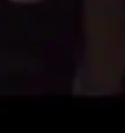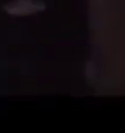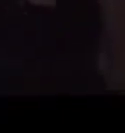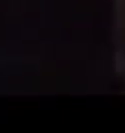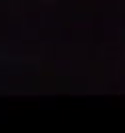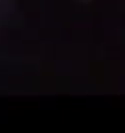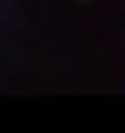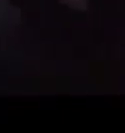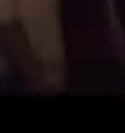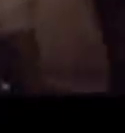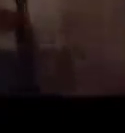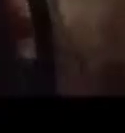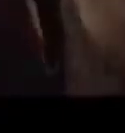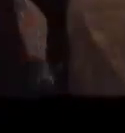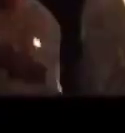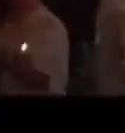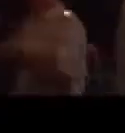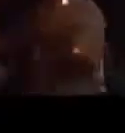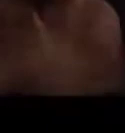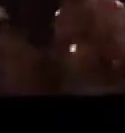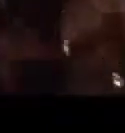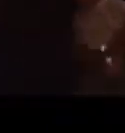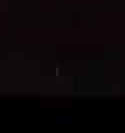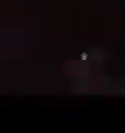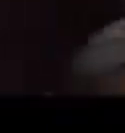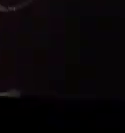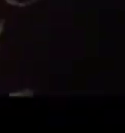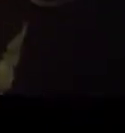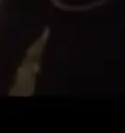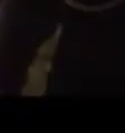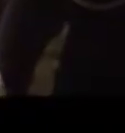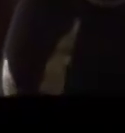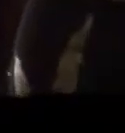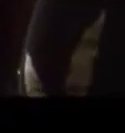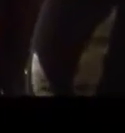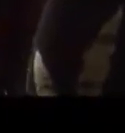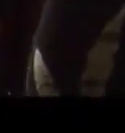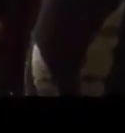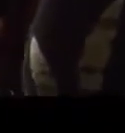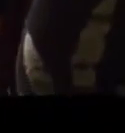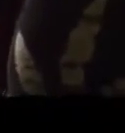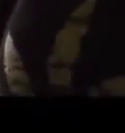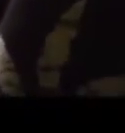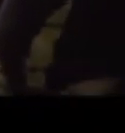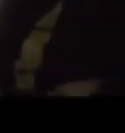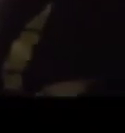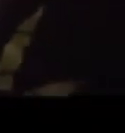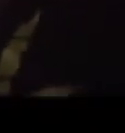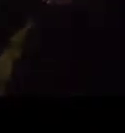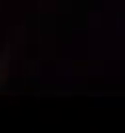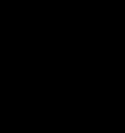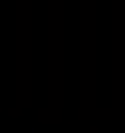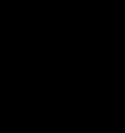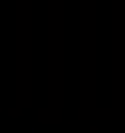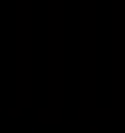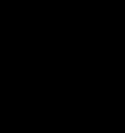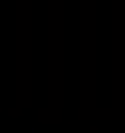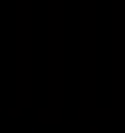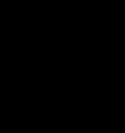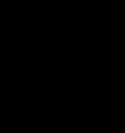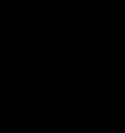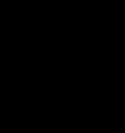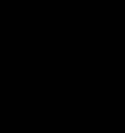Los hermanos Vargas para mí es lo mejor que he escuchado yo. Tenemos cartas, tenemos de todos los hermanos Vargas, nos encanta.